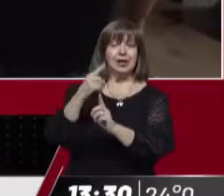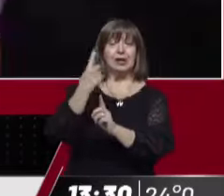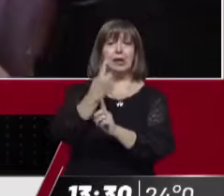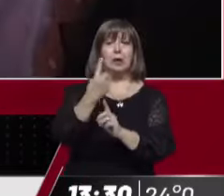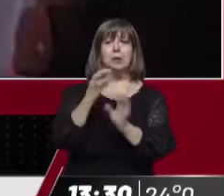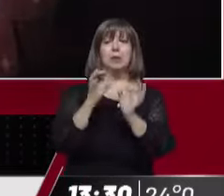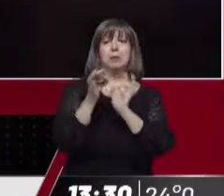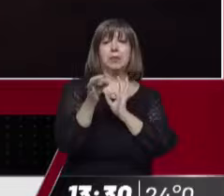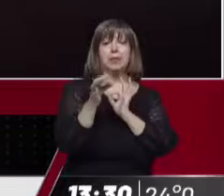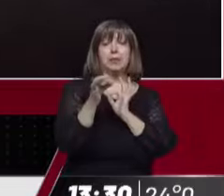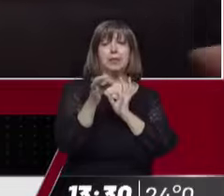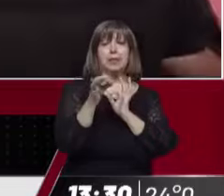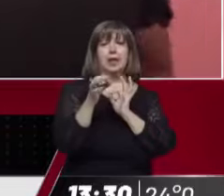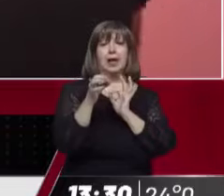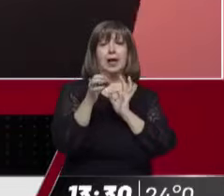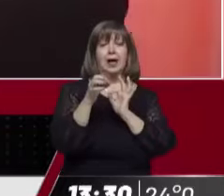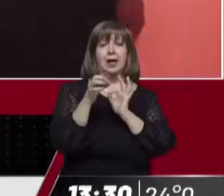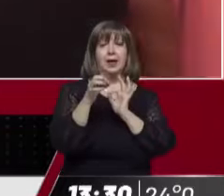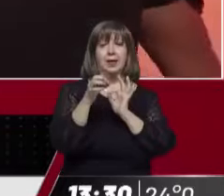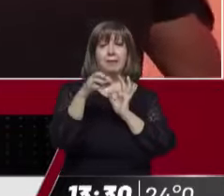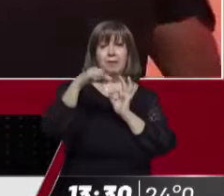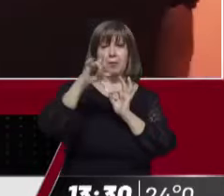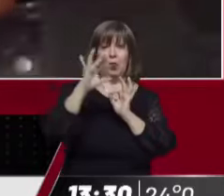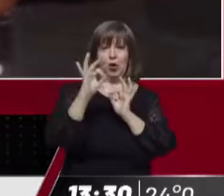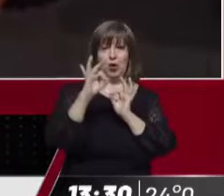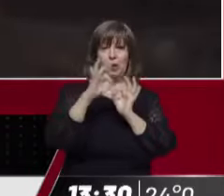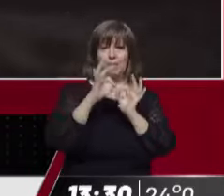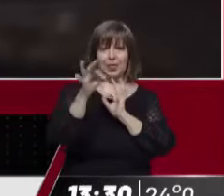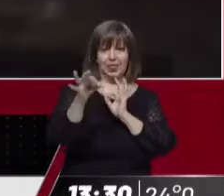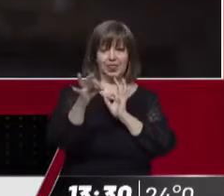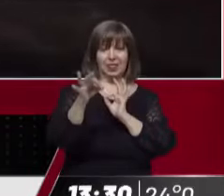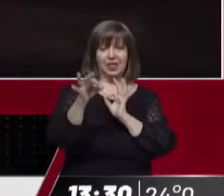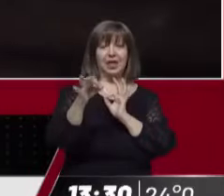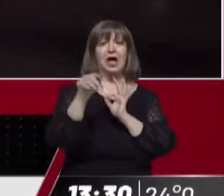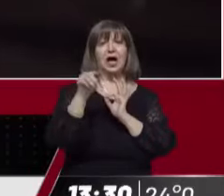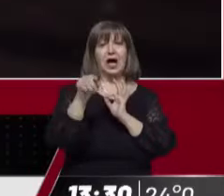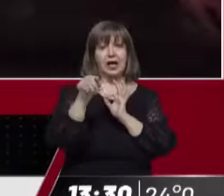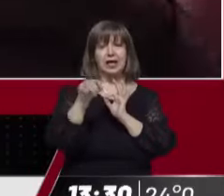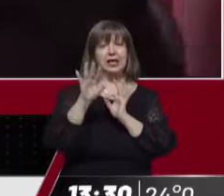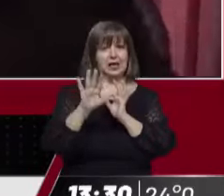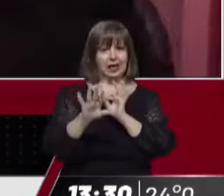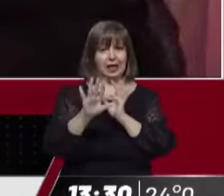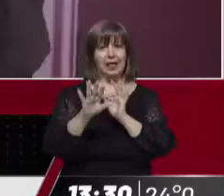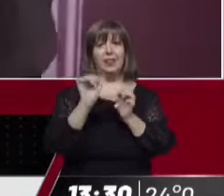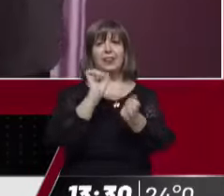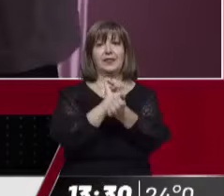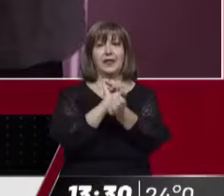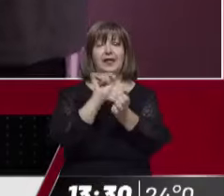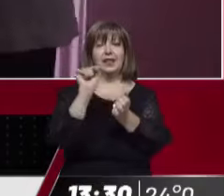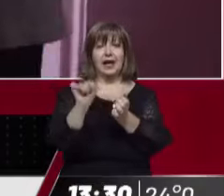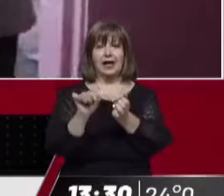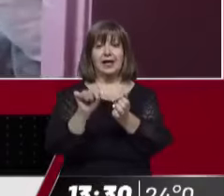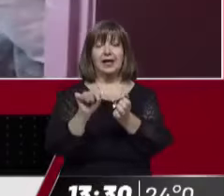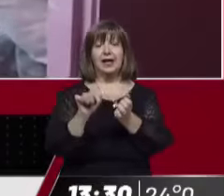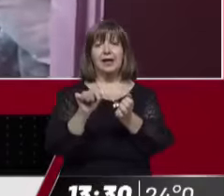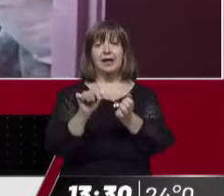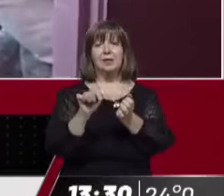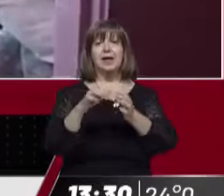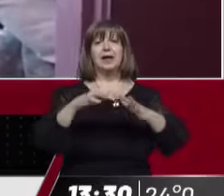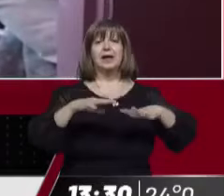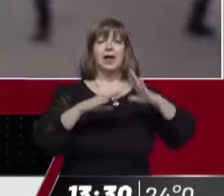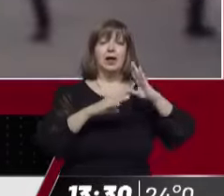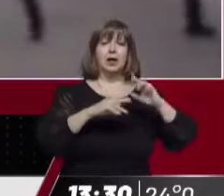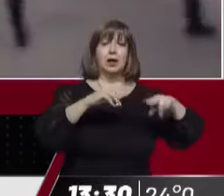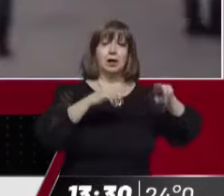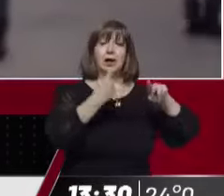que ver con que los procesados o aquellas personas que se detienen pasen, ¿no?, por allí o queden detenidas y alojadas allí en San Felipe,